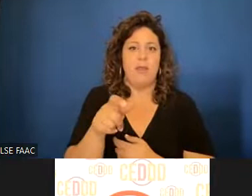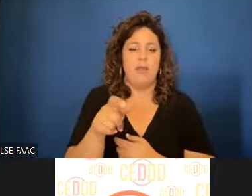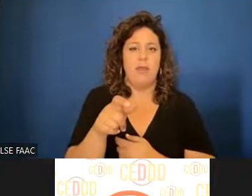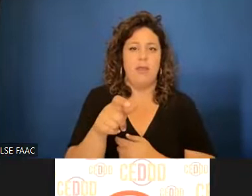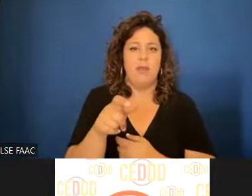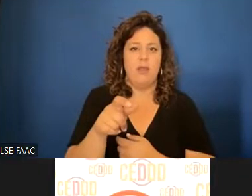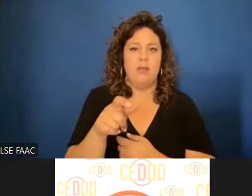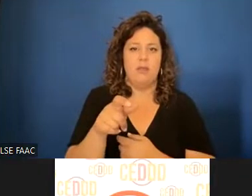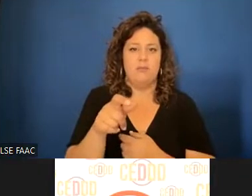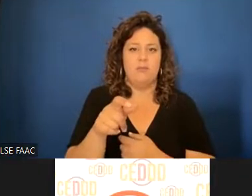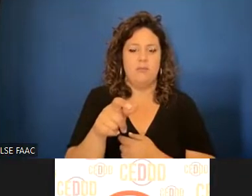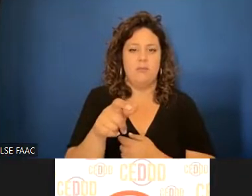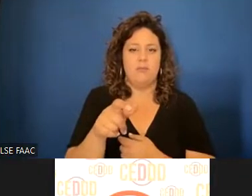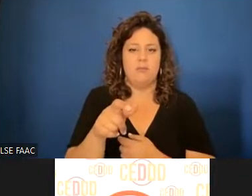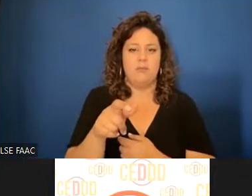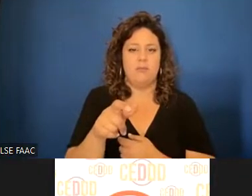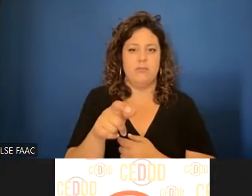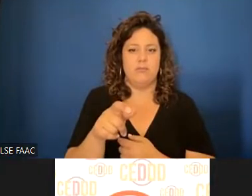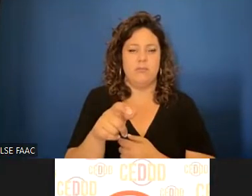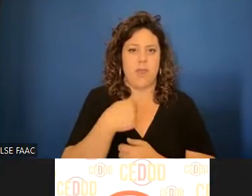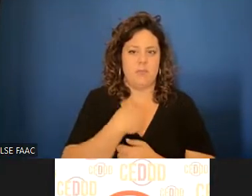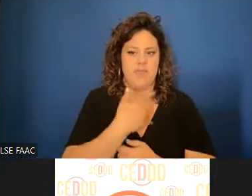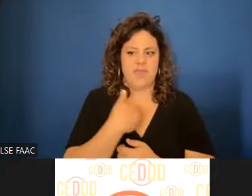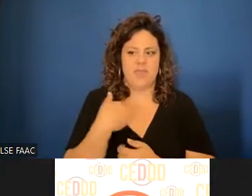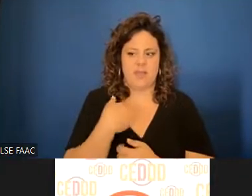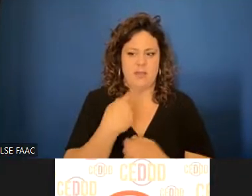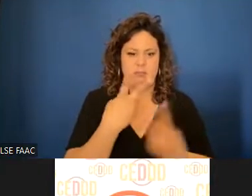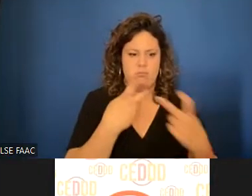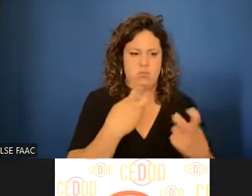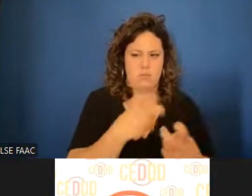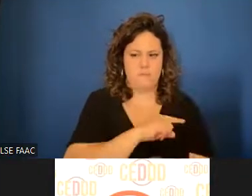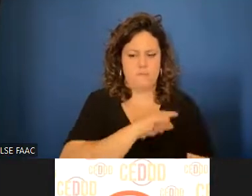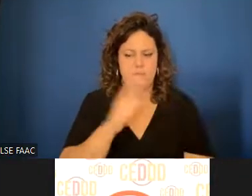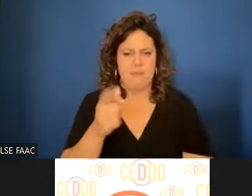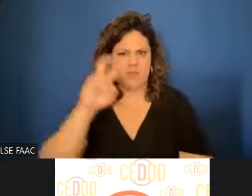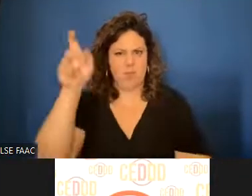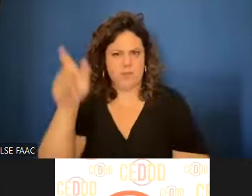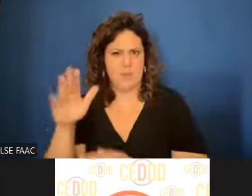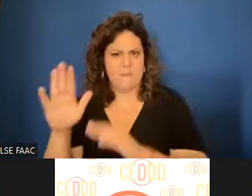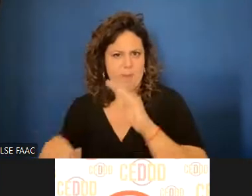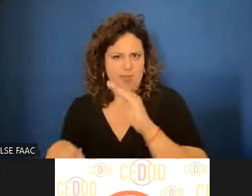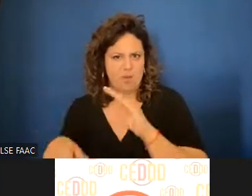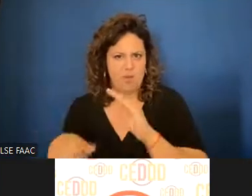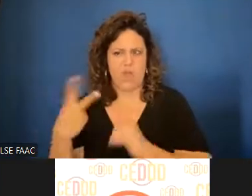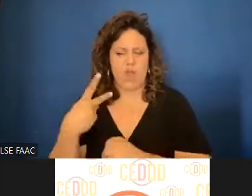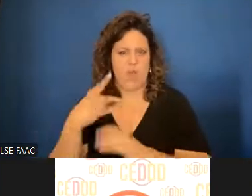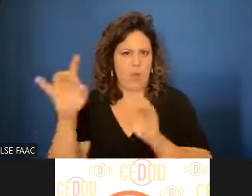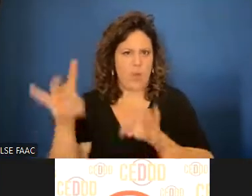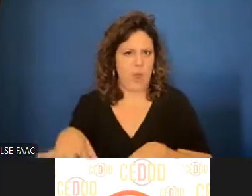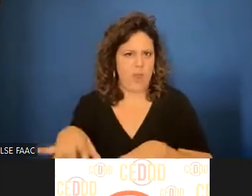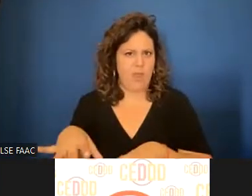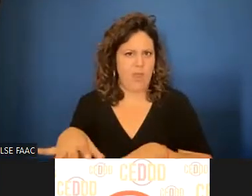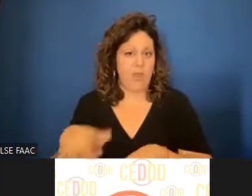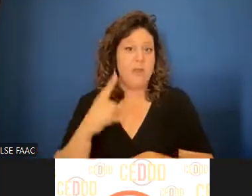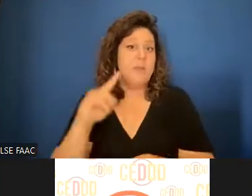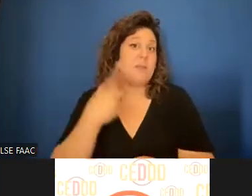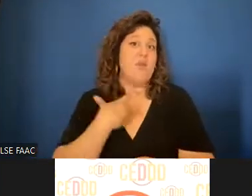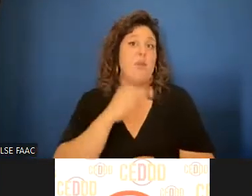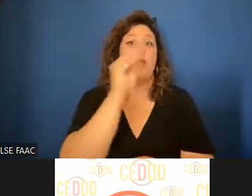a esta ley, al final nos supone pues, que se unifique en una sola legislación todo lo que teníamos en esta materia